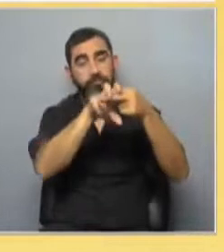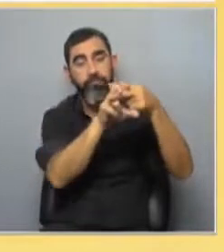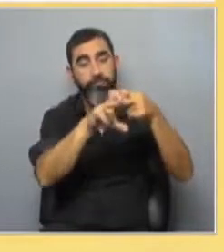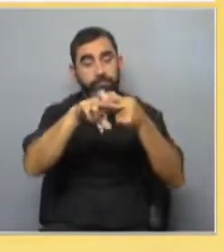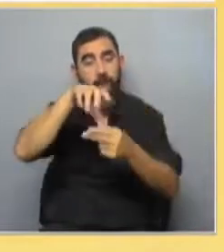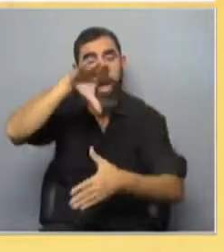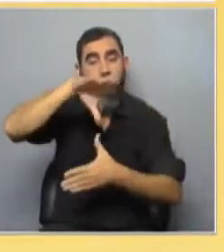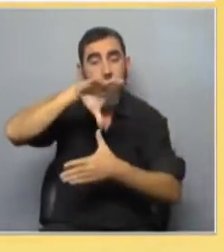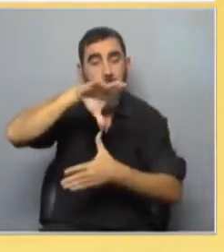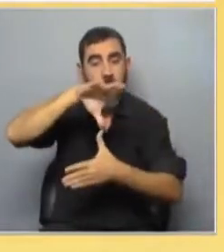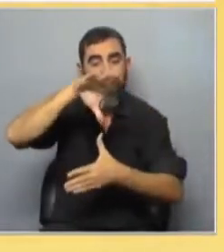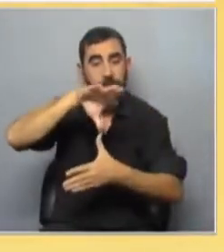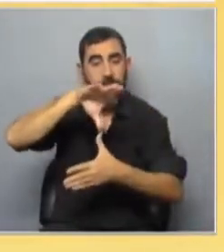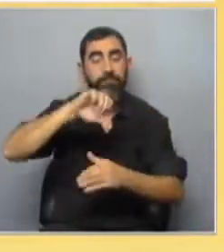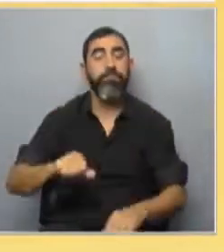América.